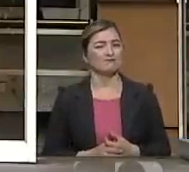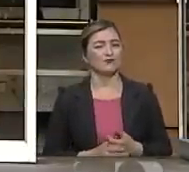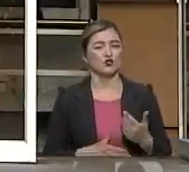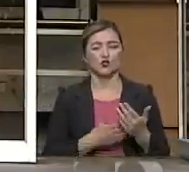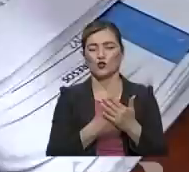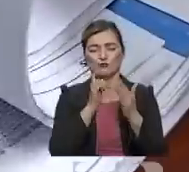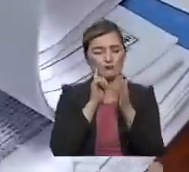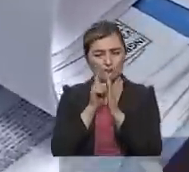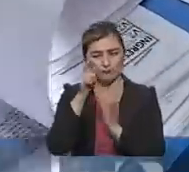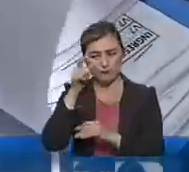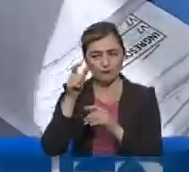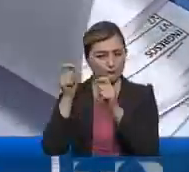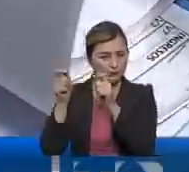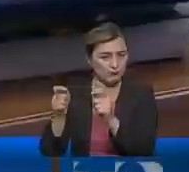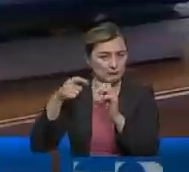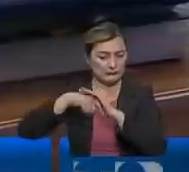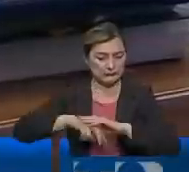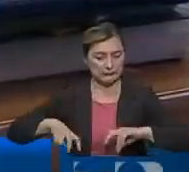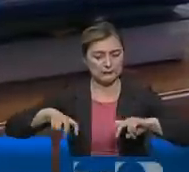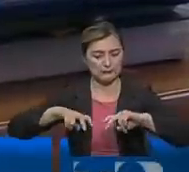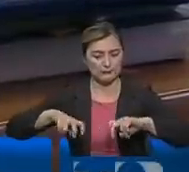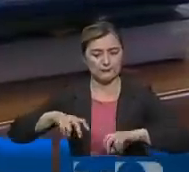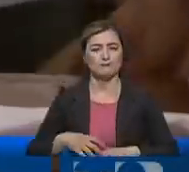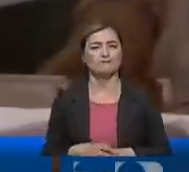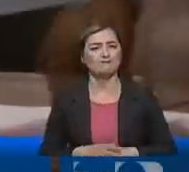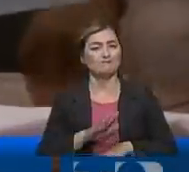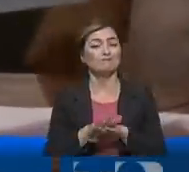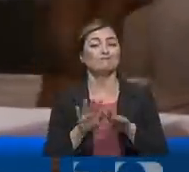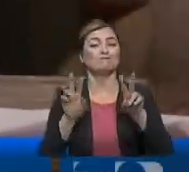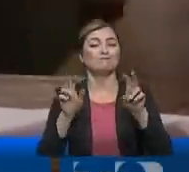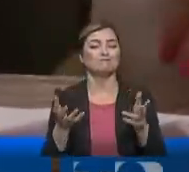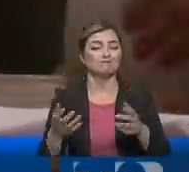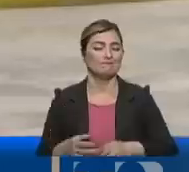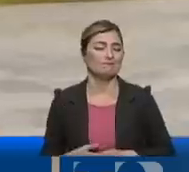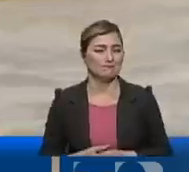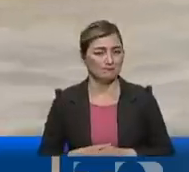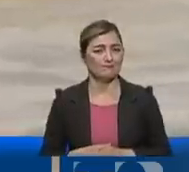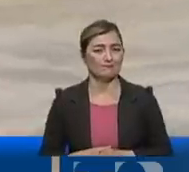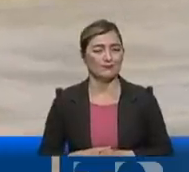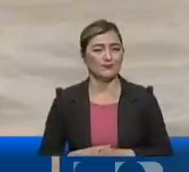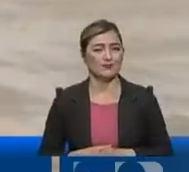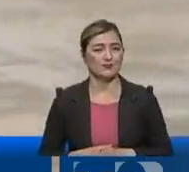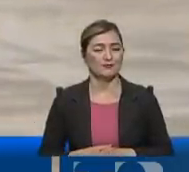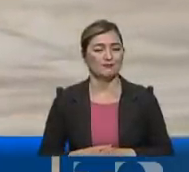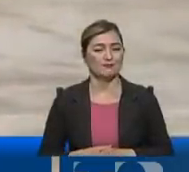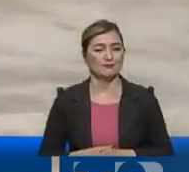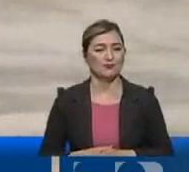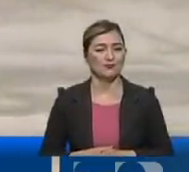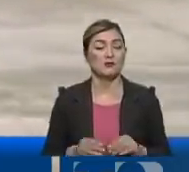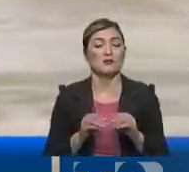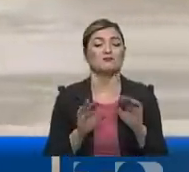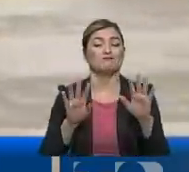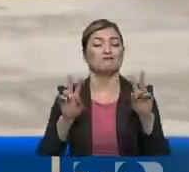manos de la Fiscalía General, que empieza una investigación penal sobre el tema, lo cual se suma a la medida administrativa